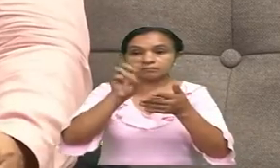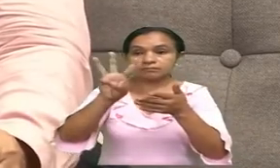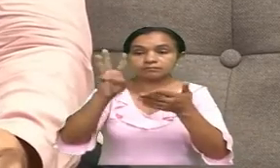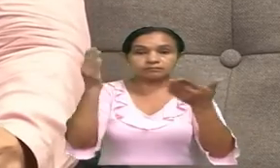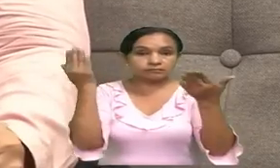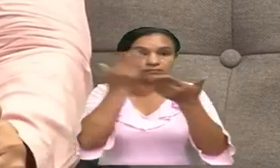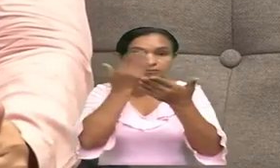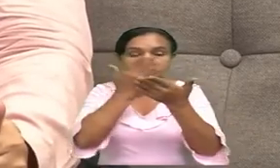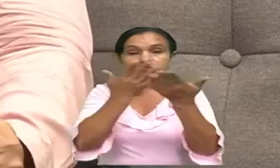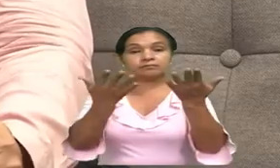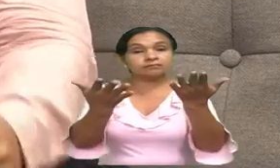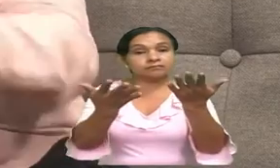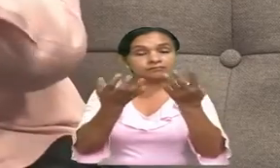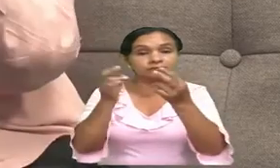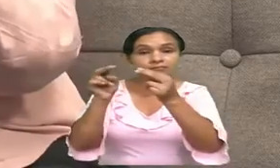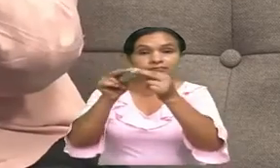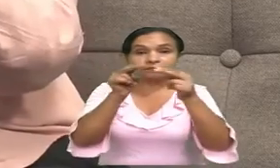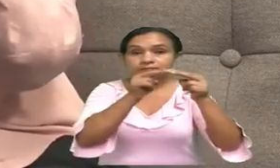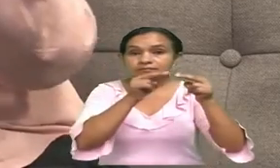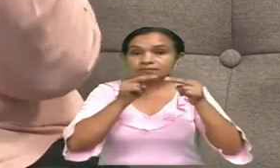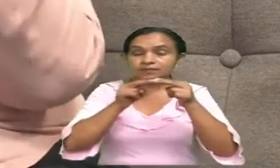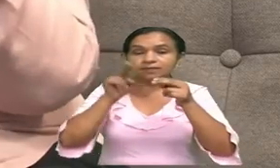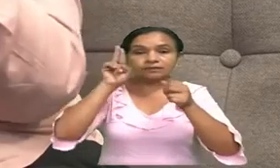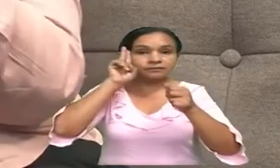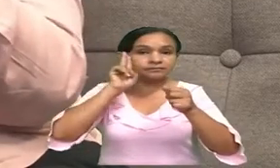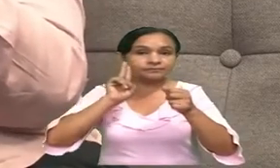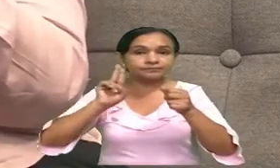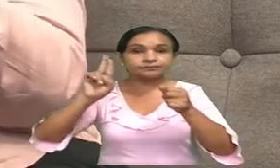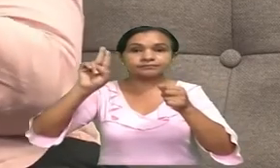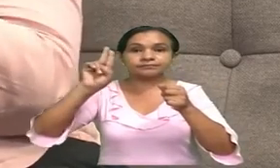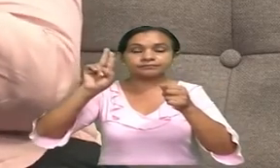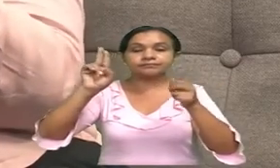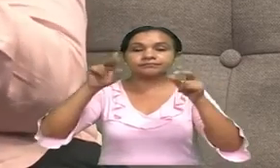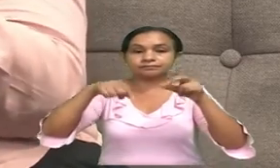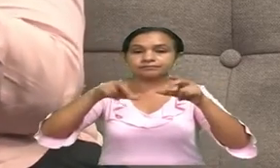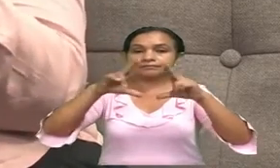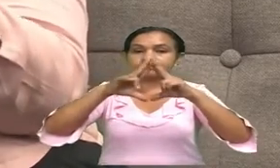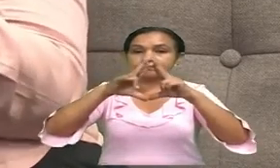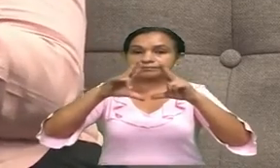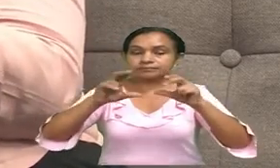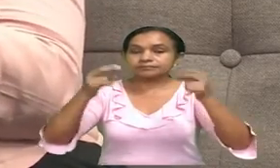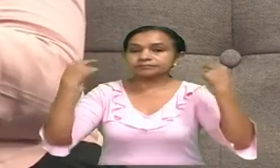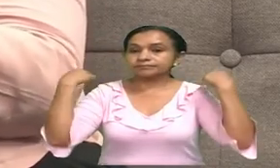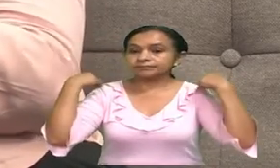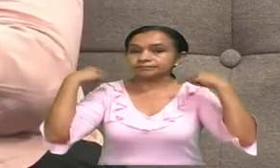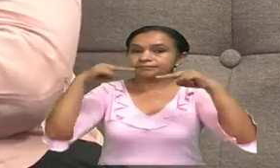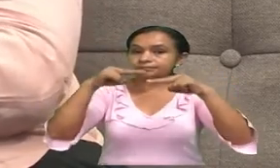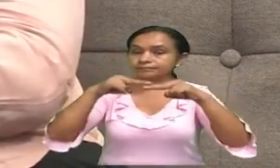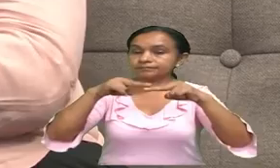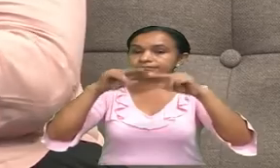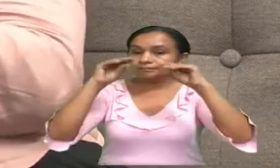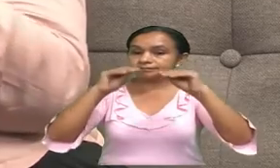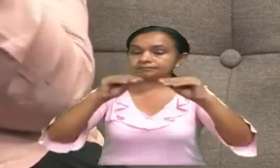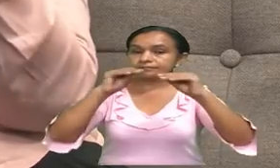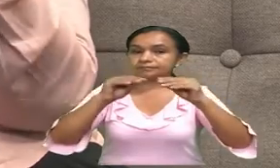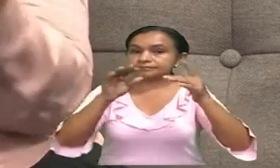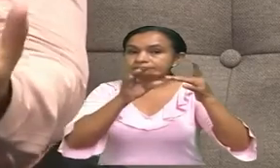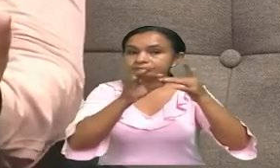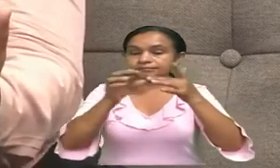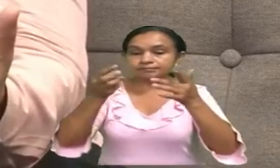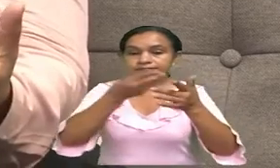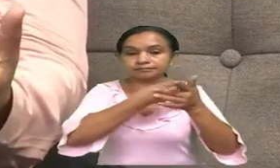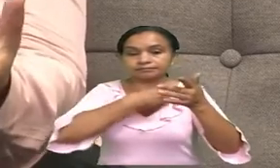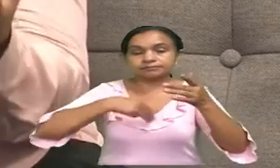pretendemos armonizarlas con las universidades del país que formamos profesores, porque el